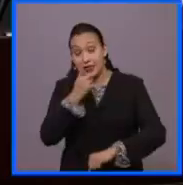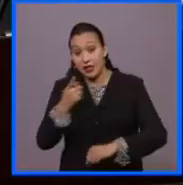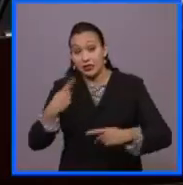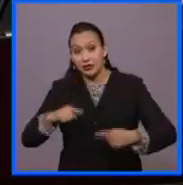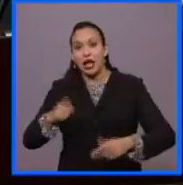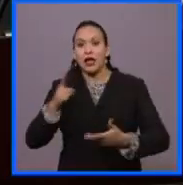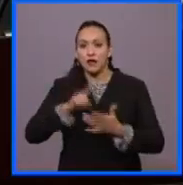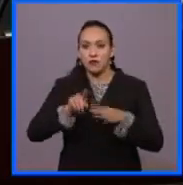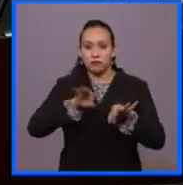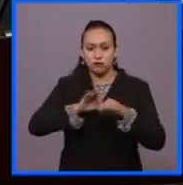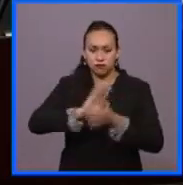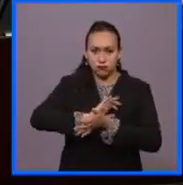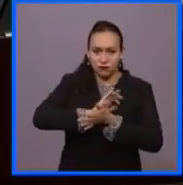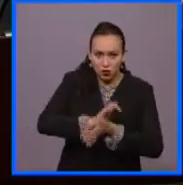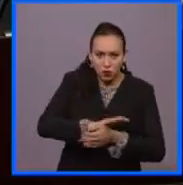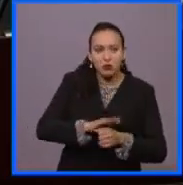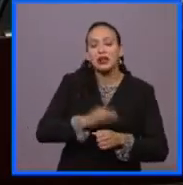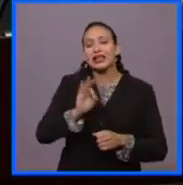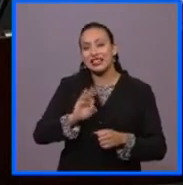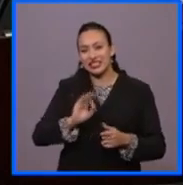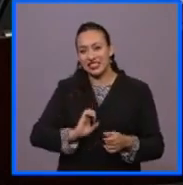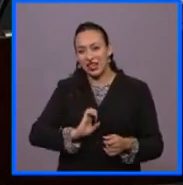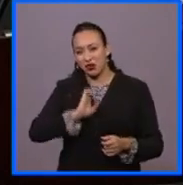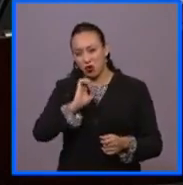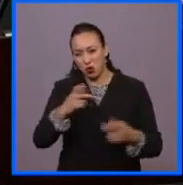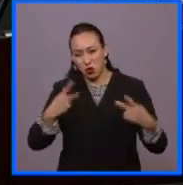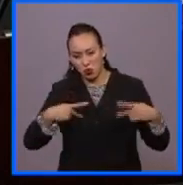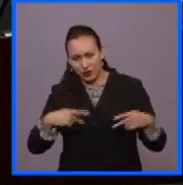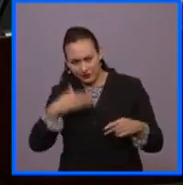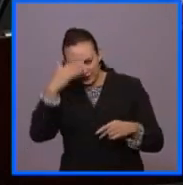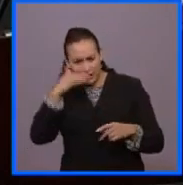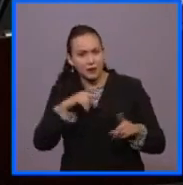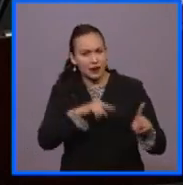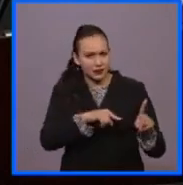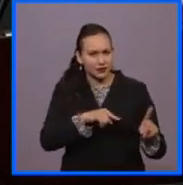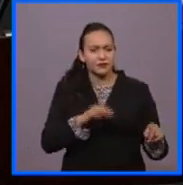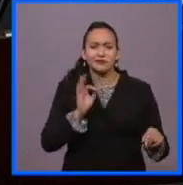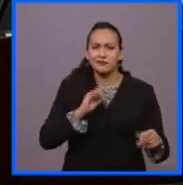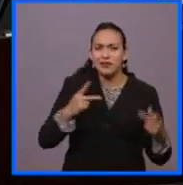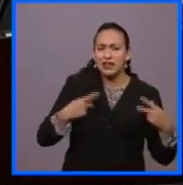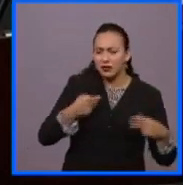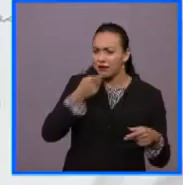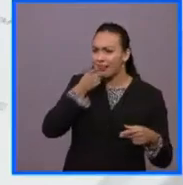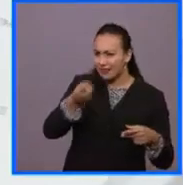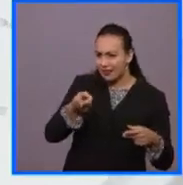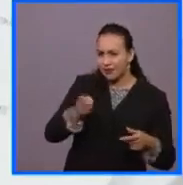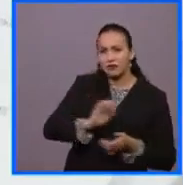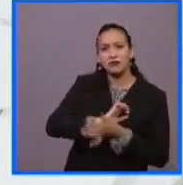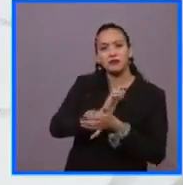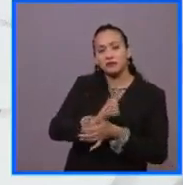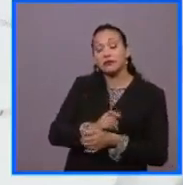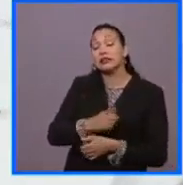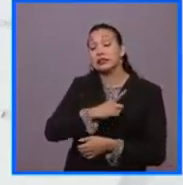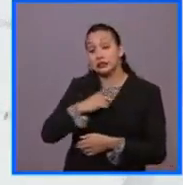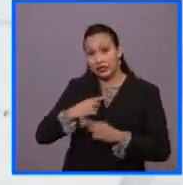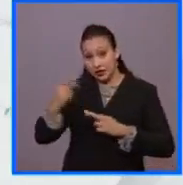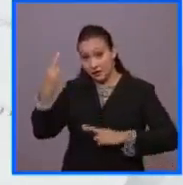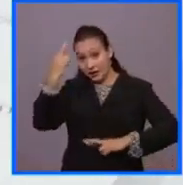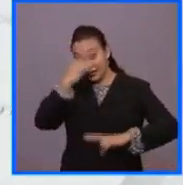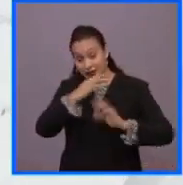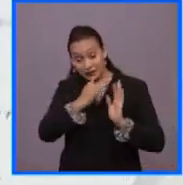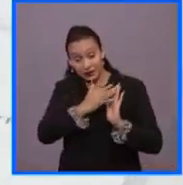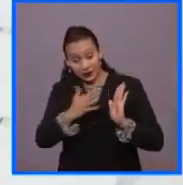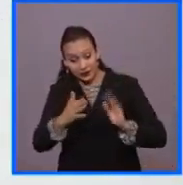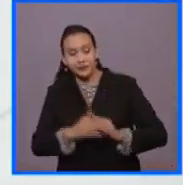discriminación laboral por origen nacional, para determinar si se encuentra exento de agotar la conciliación prejudicial por este